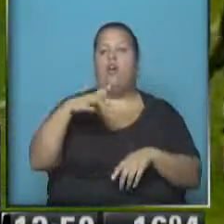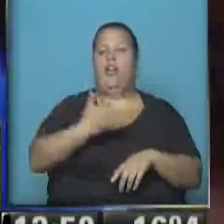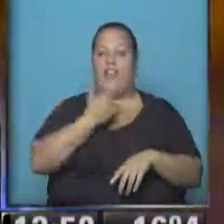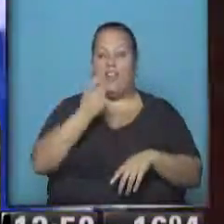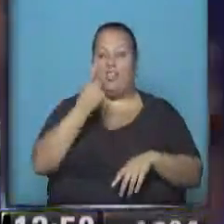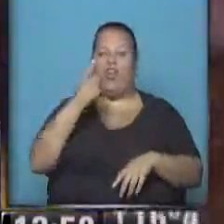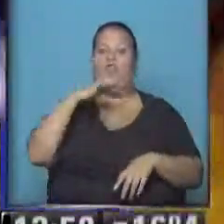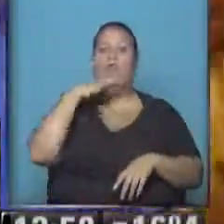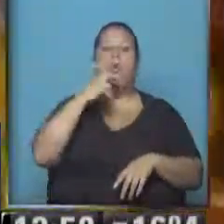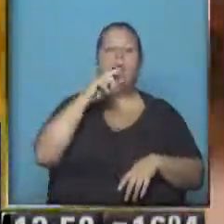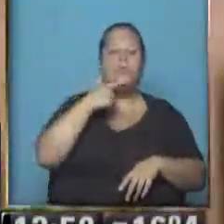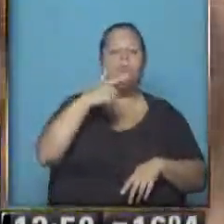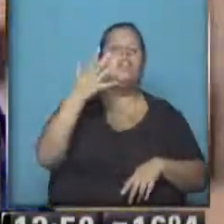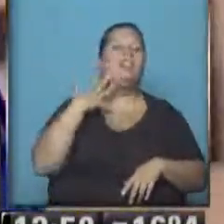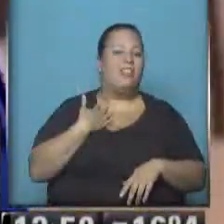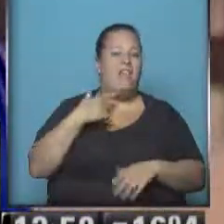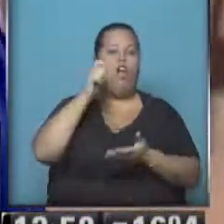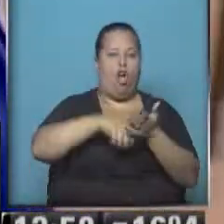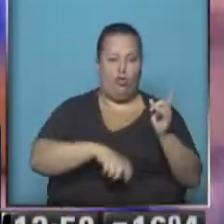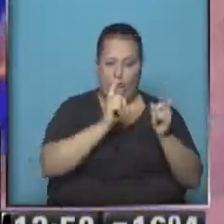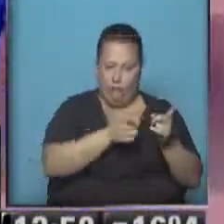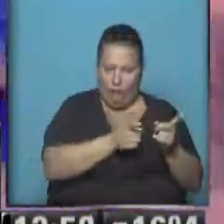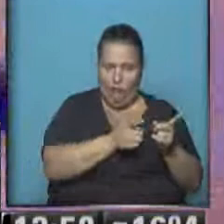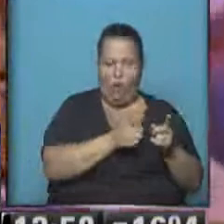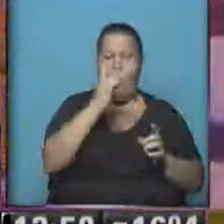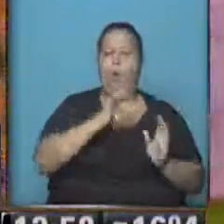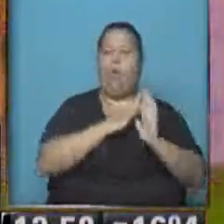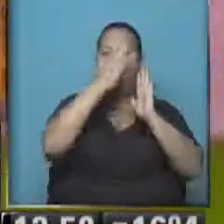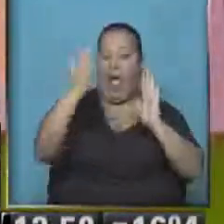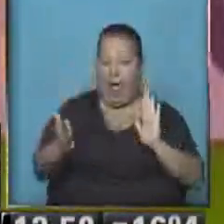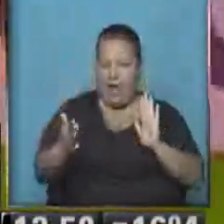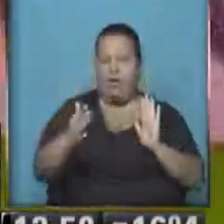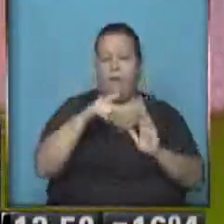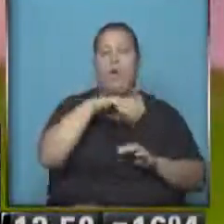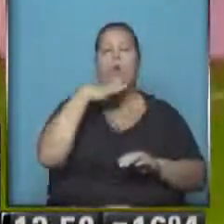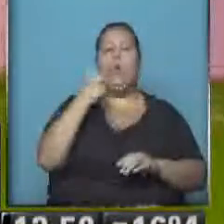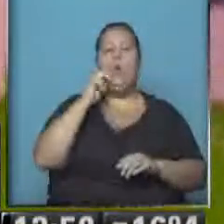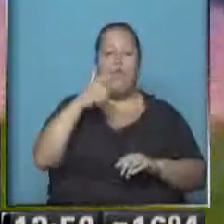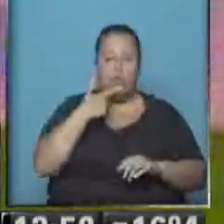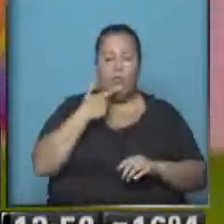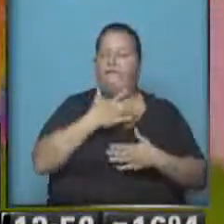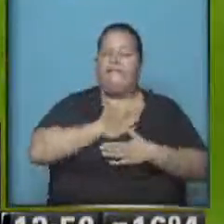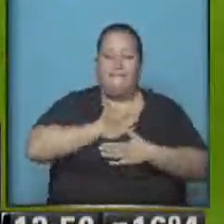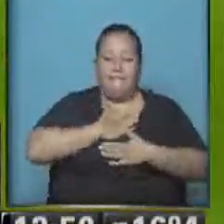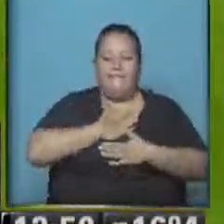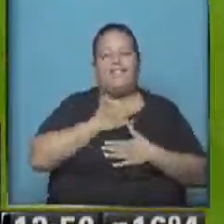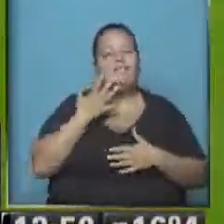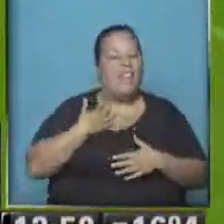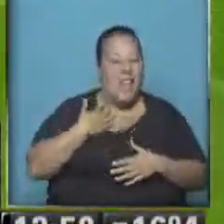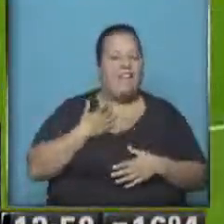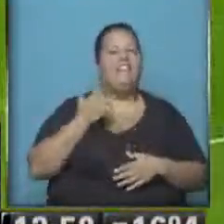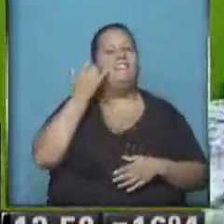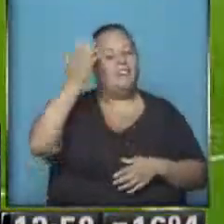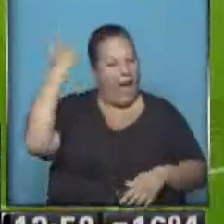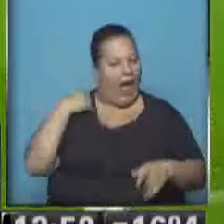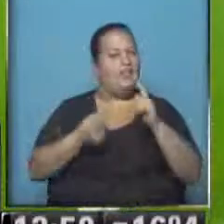directivos de la Juventus, donde Tevez tiene contrato por un año más. Y en la Juventus, como tanto lo quieren a la Pache, y ya